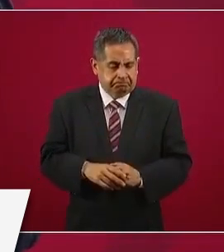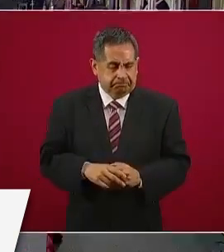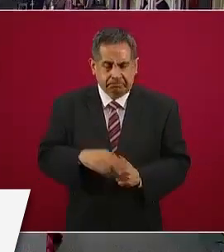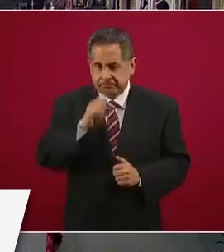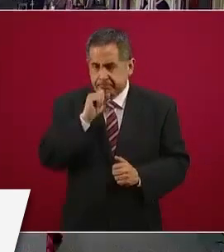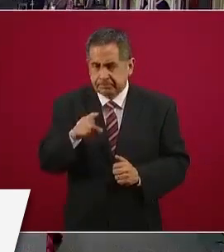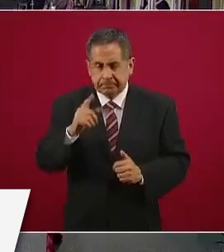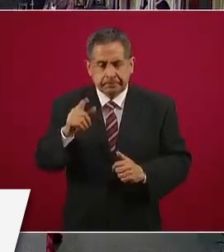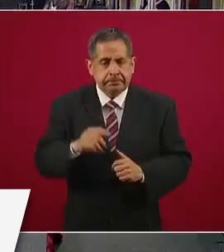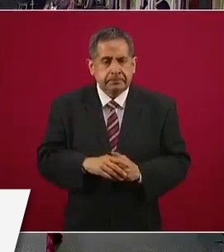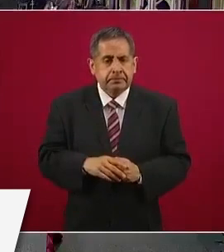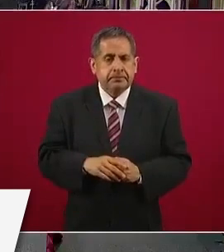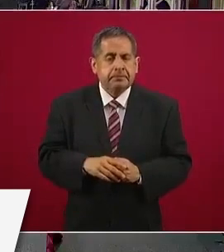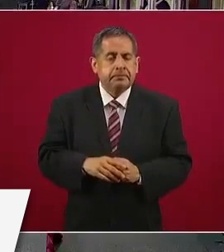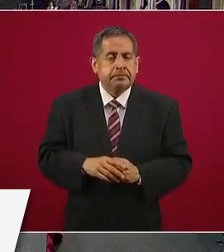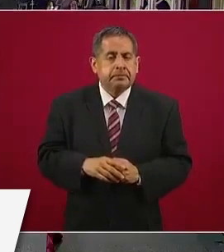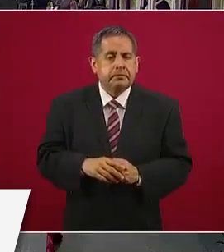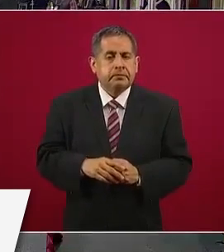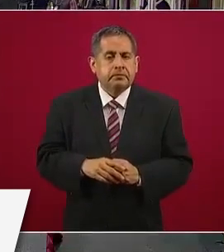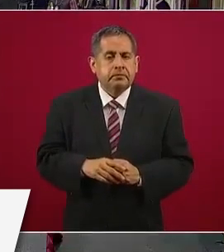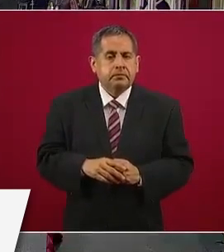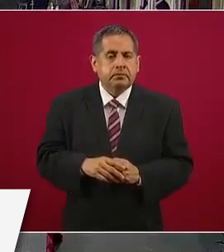Además, el que